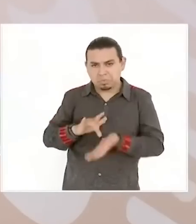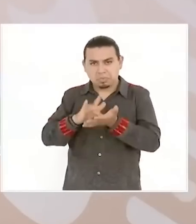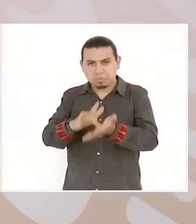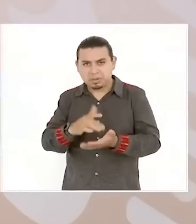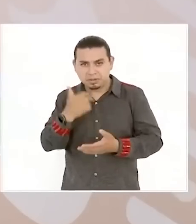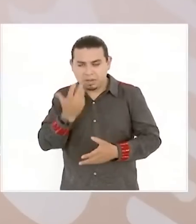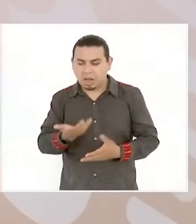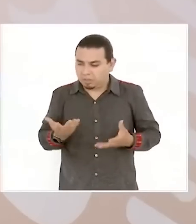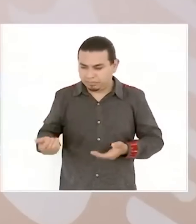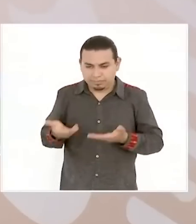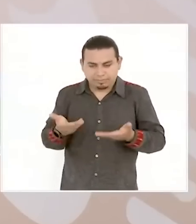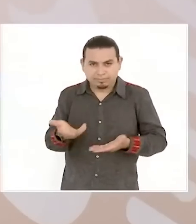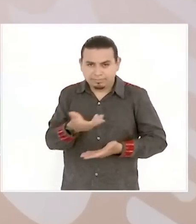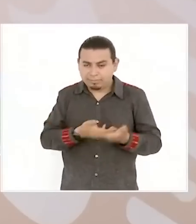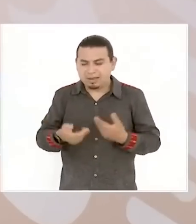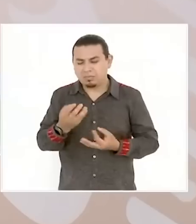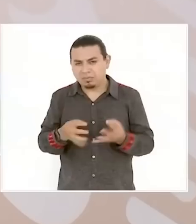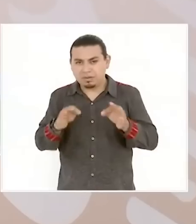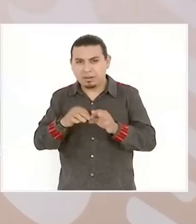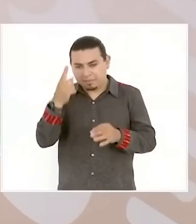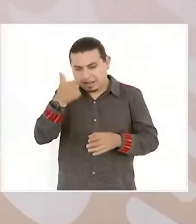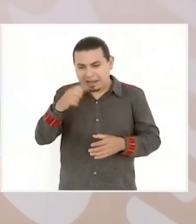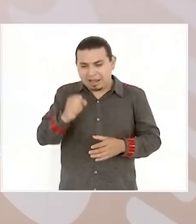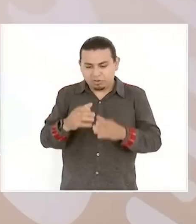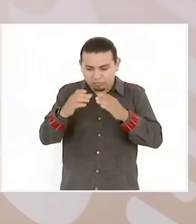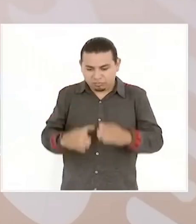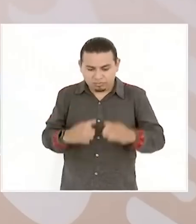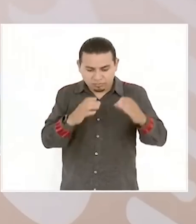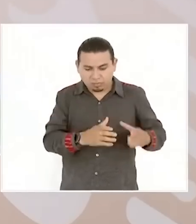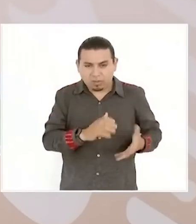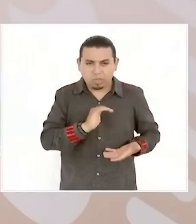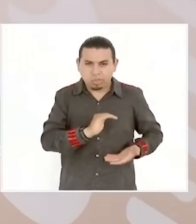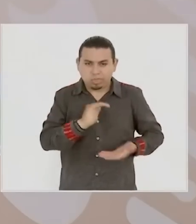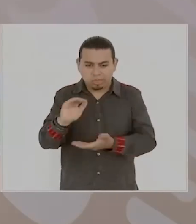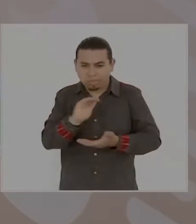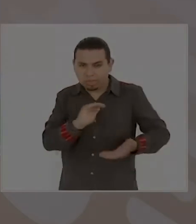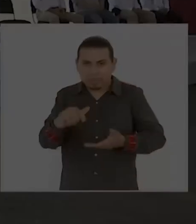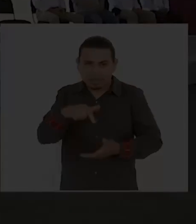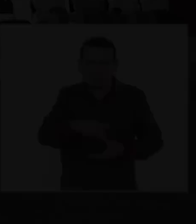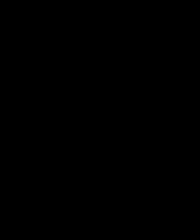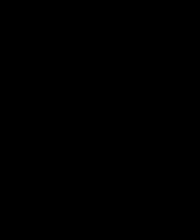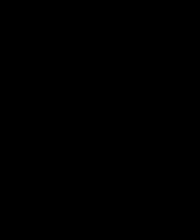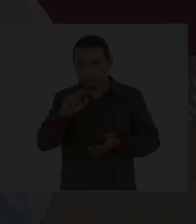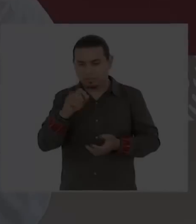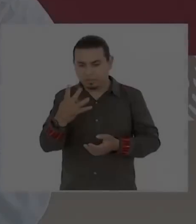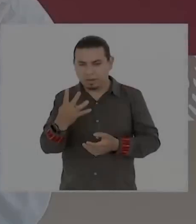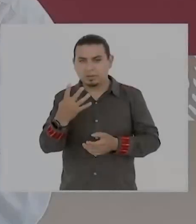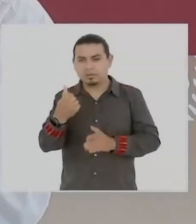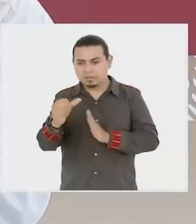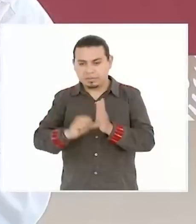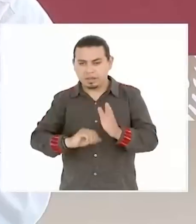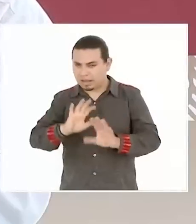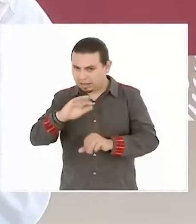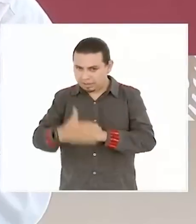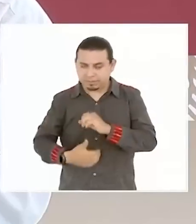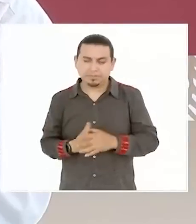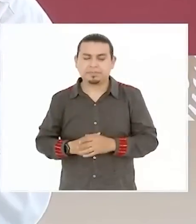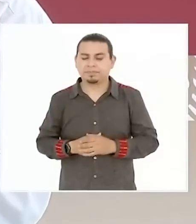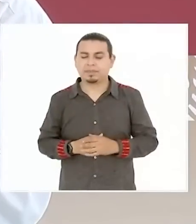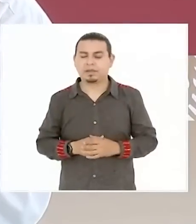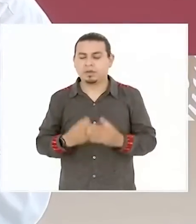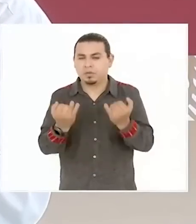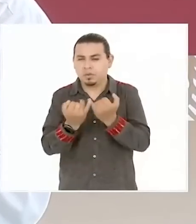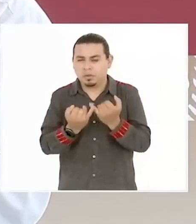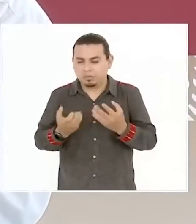Esto permitirá la exportación de gas natural licuado a través de ambos puertos. De igual manera,